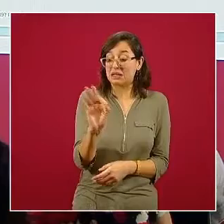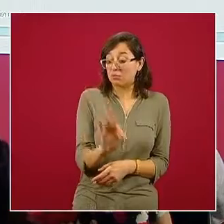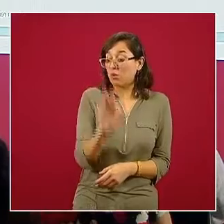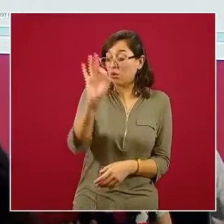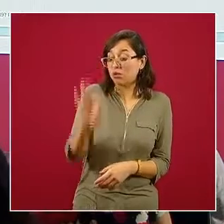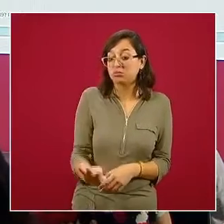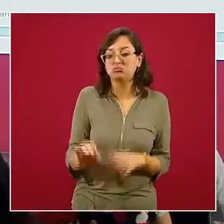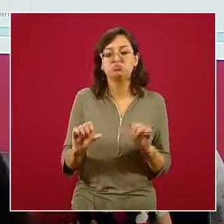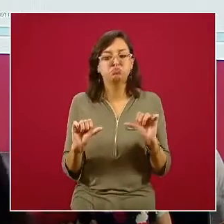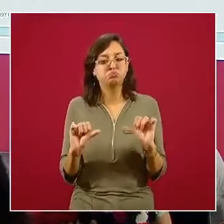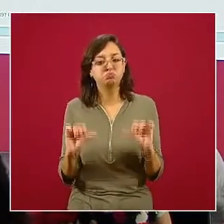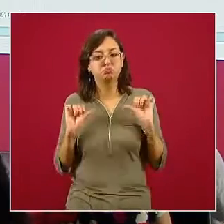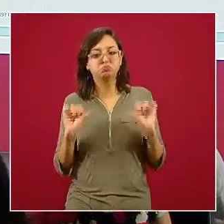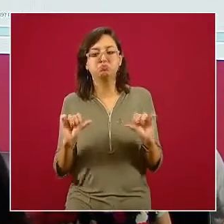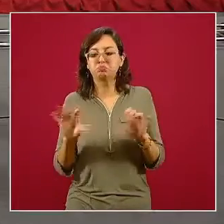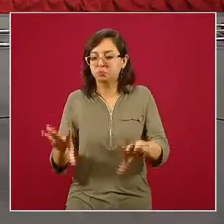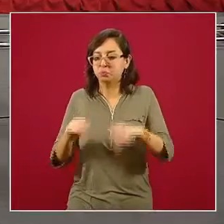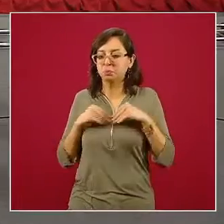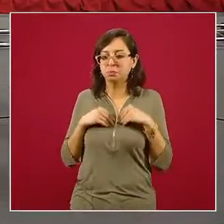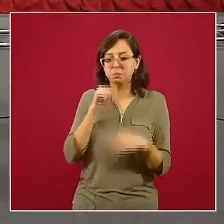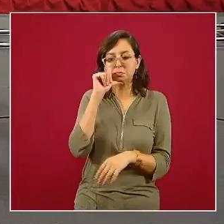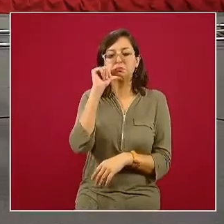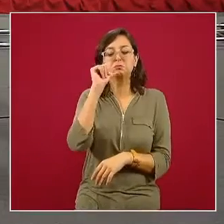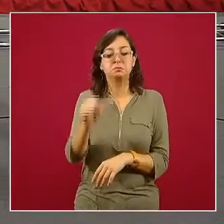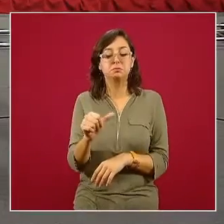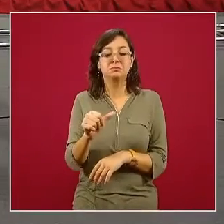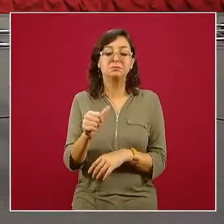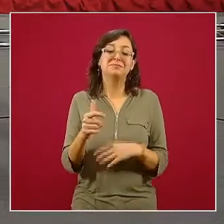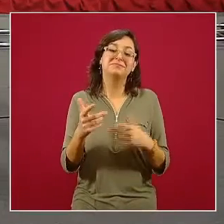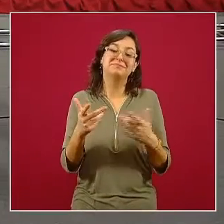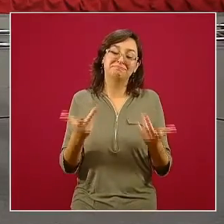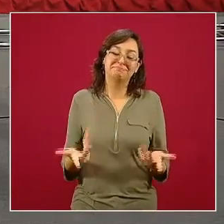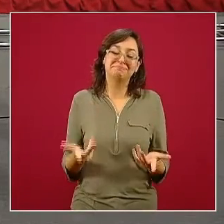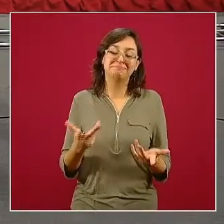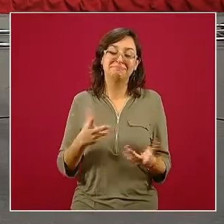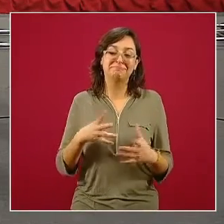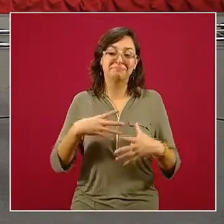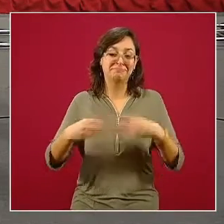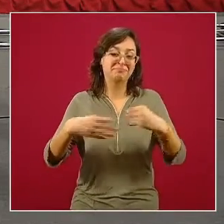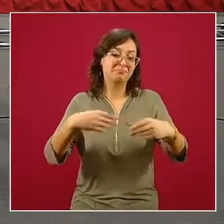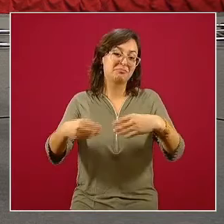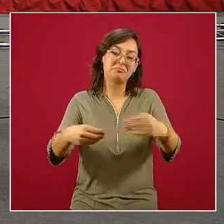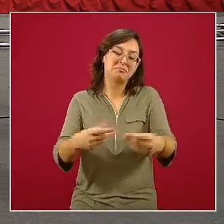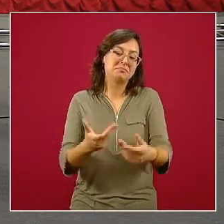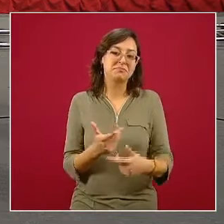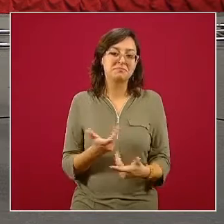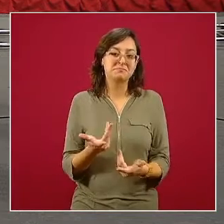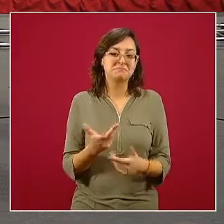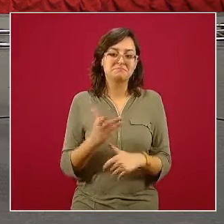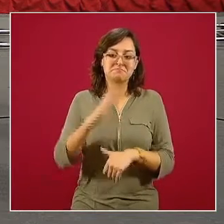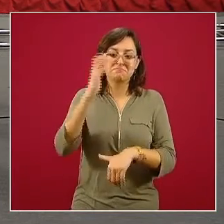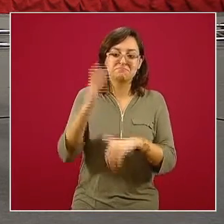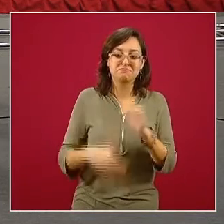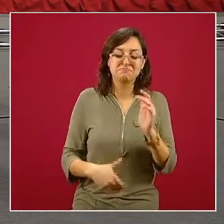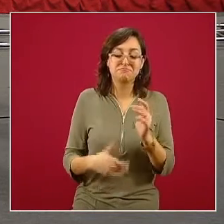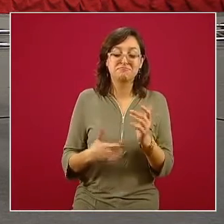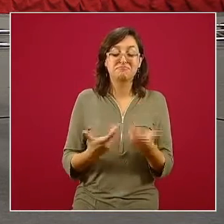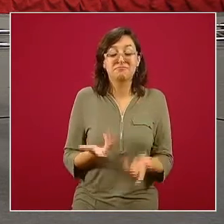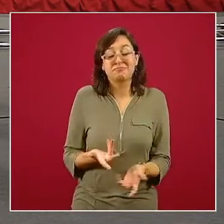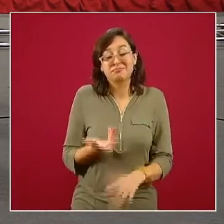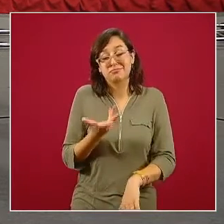al agotamiento de la epidemia. Y esto es muy importante. Termino diciendo,